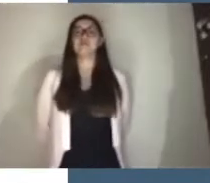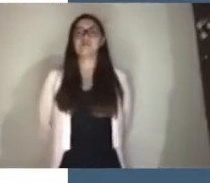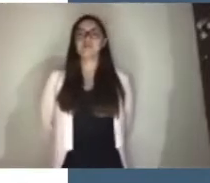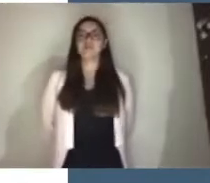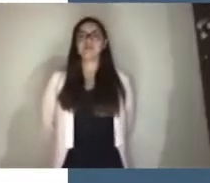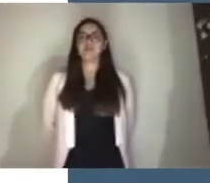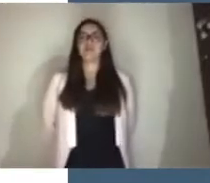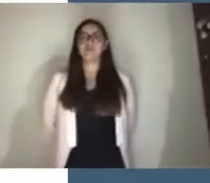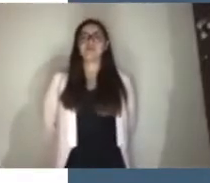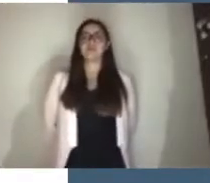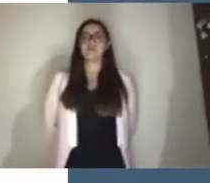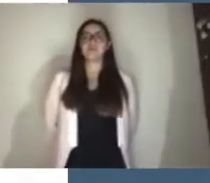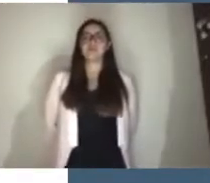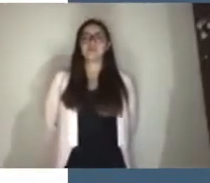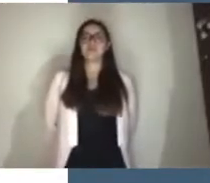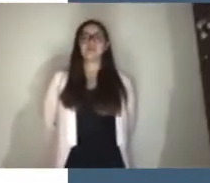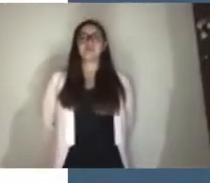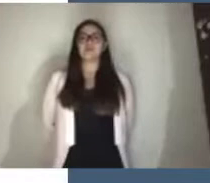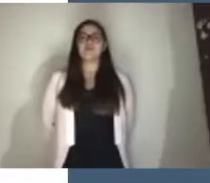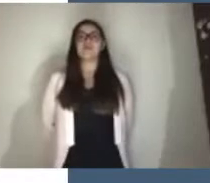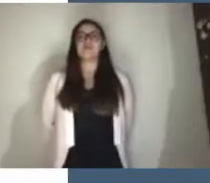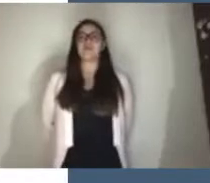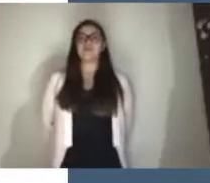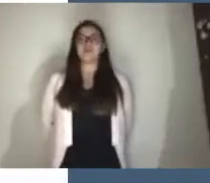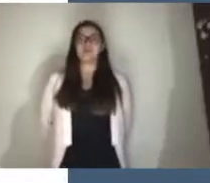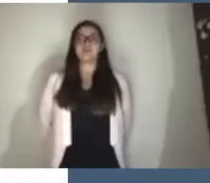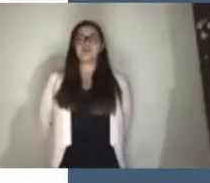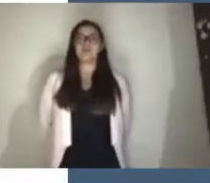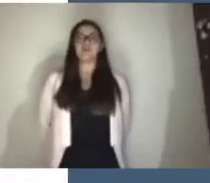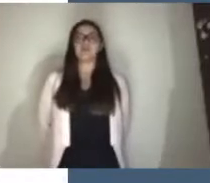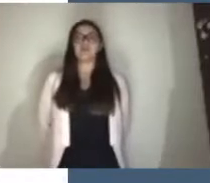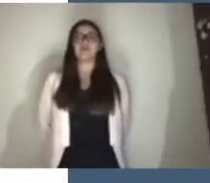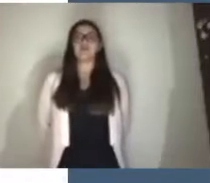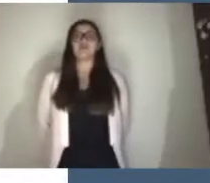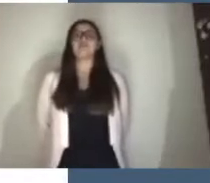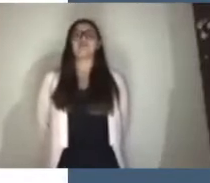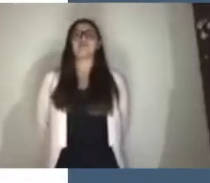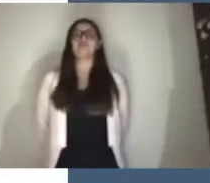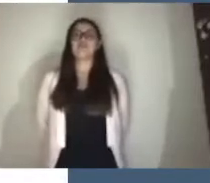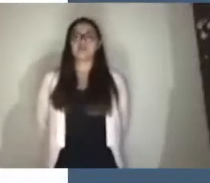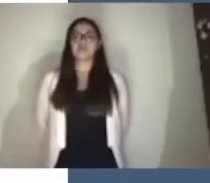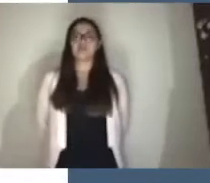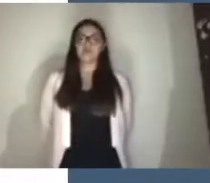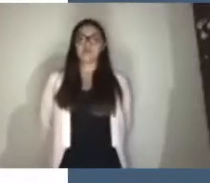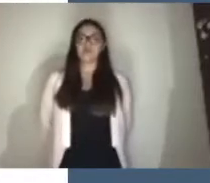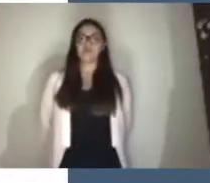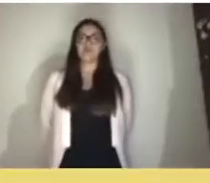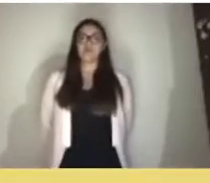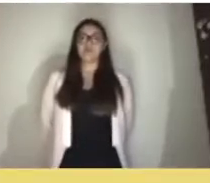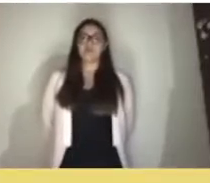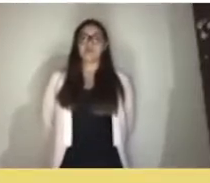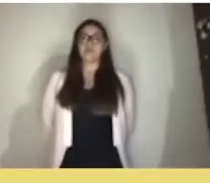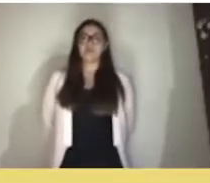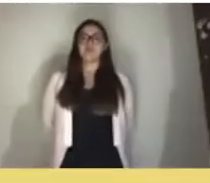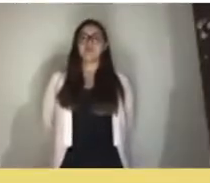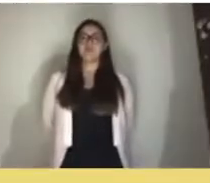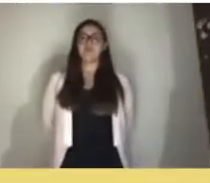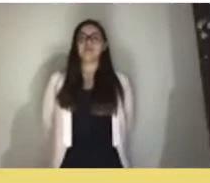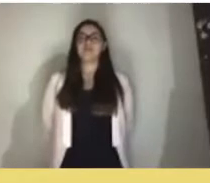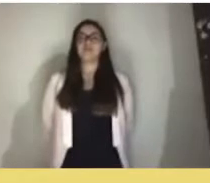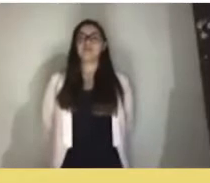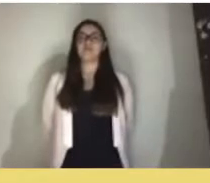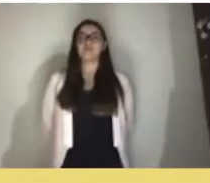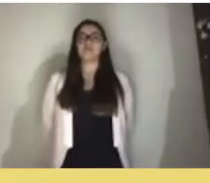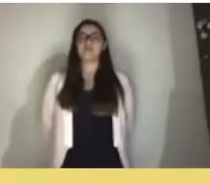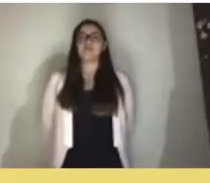validez interna, externa y los criterios de Bradford y Hill. Finalmente vamos a compararlo con otros estudios para ver la significancia de este estudio. Bien, en primer lugar vamos con las